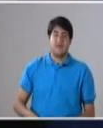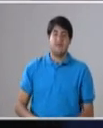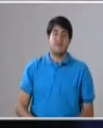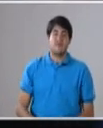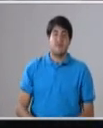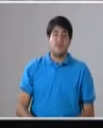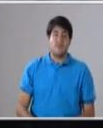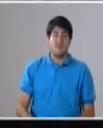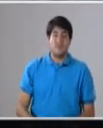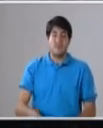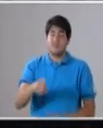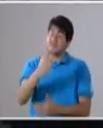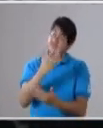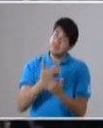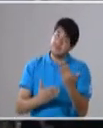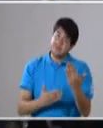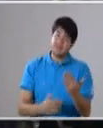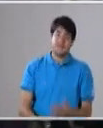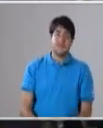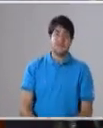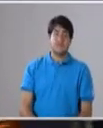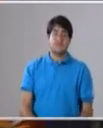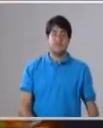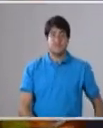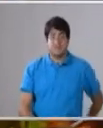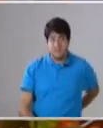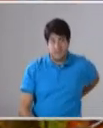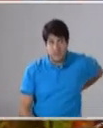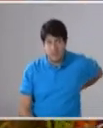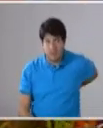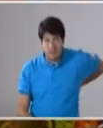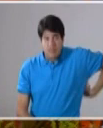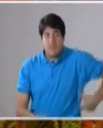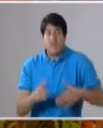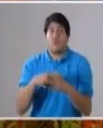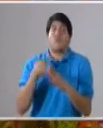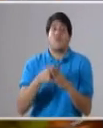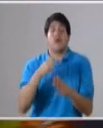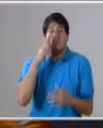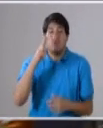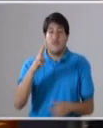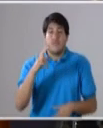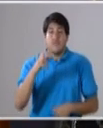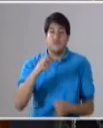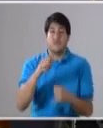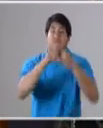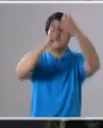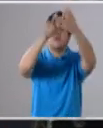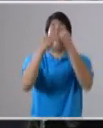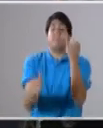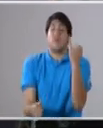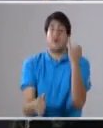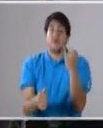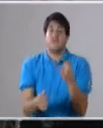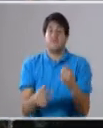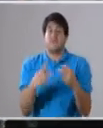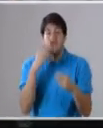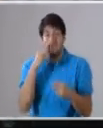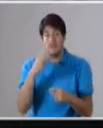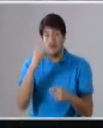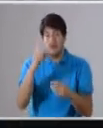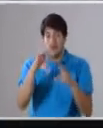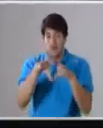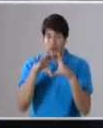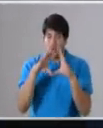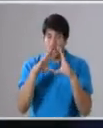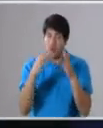ya se había ido. Ahora, cuando vemos Apocalipsis, va a haber un grupo de cristianos que van a estar oyendo